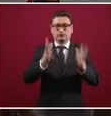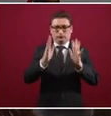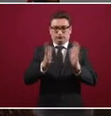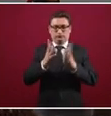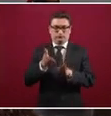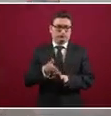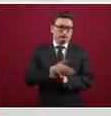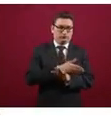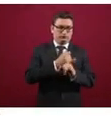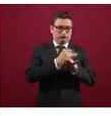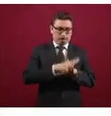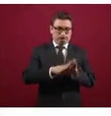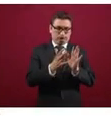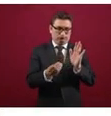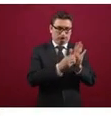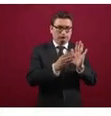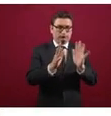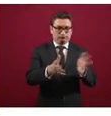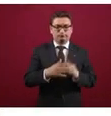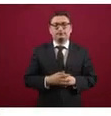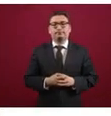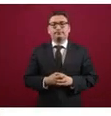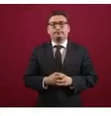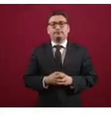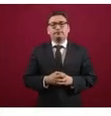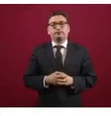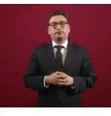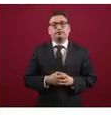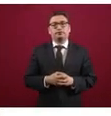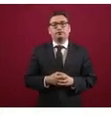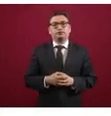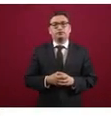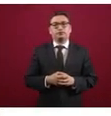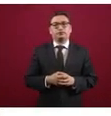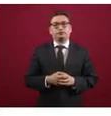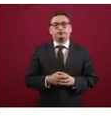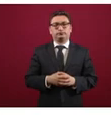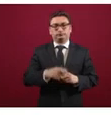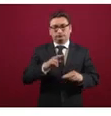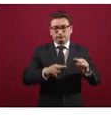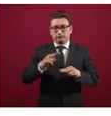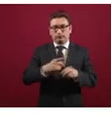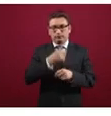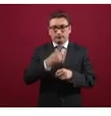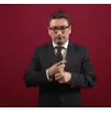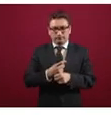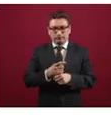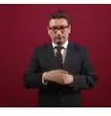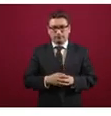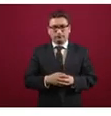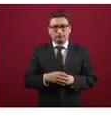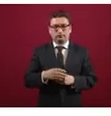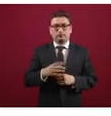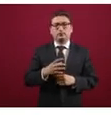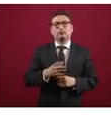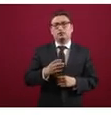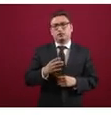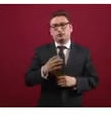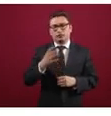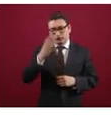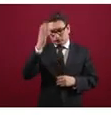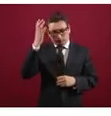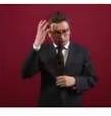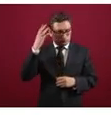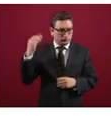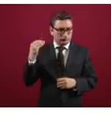informe previo y están en los primeros lugares colombia colima veracruz sinaloa